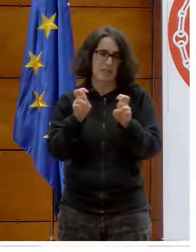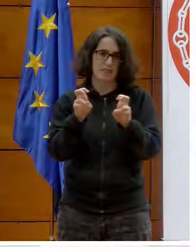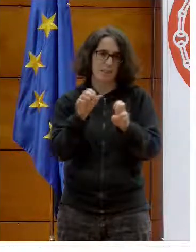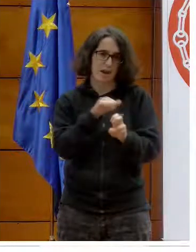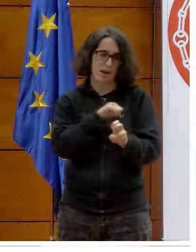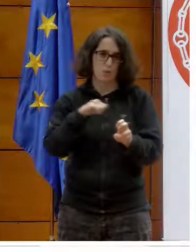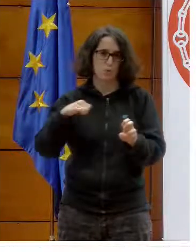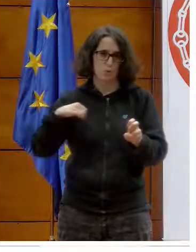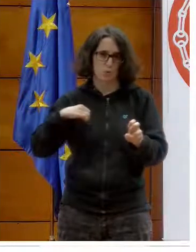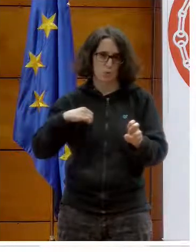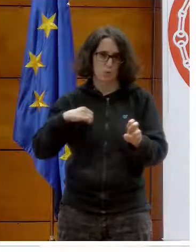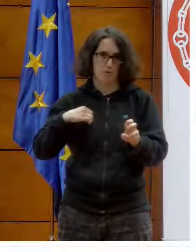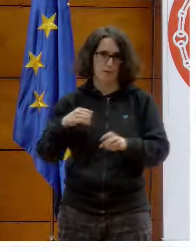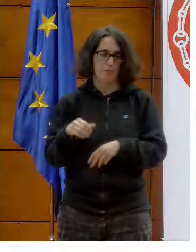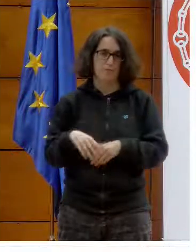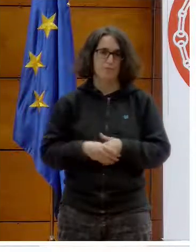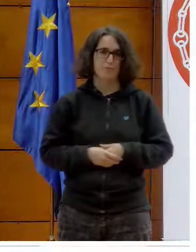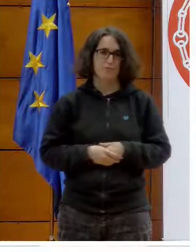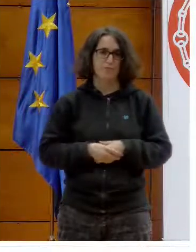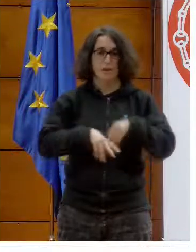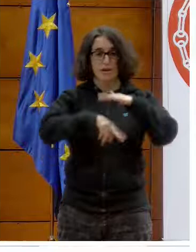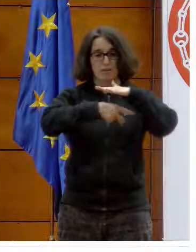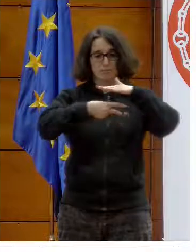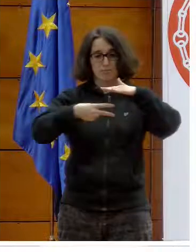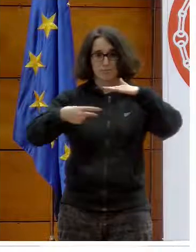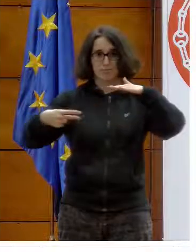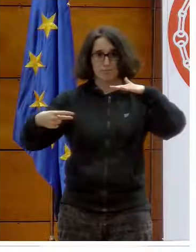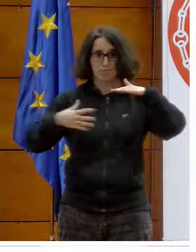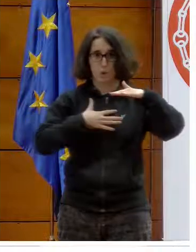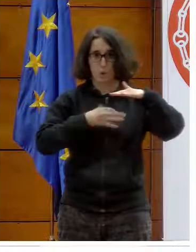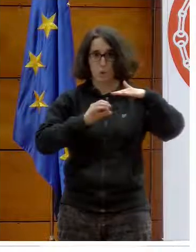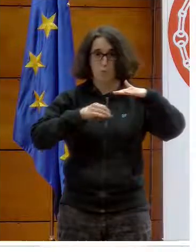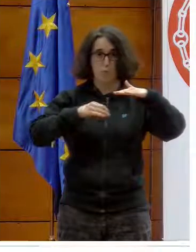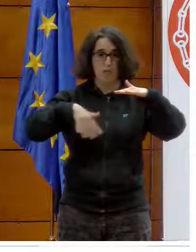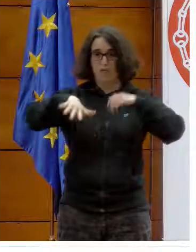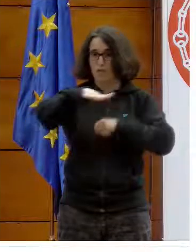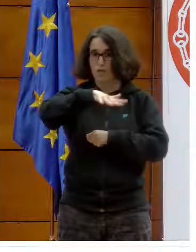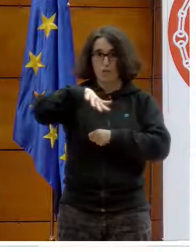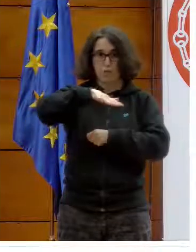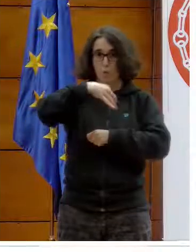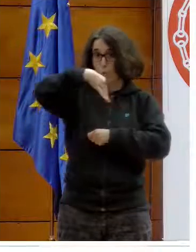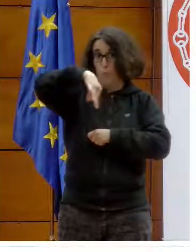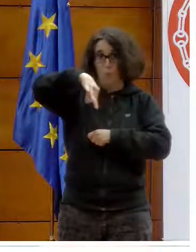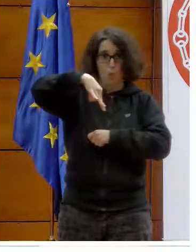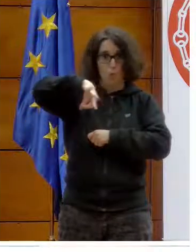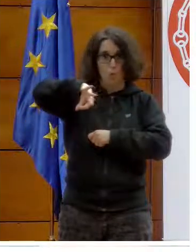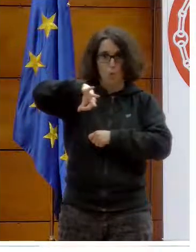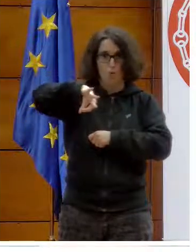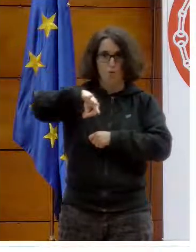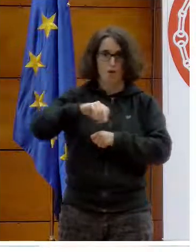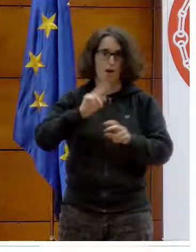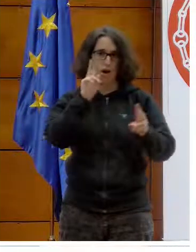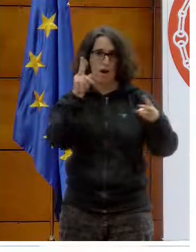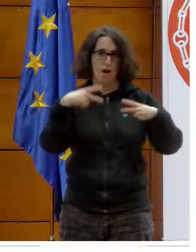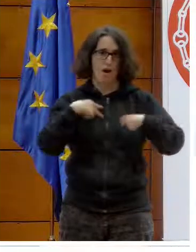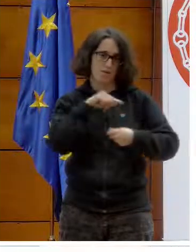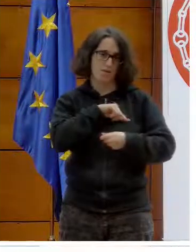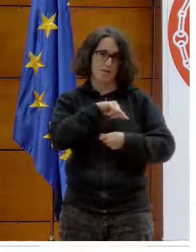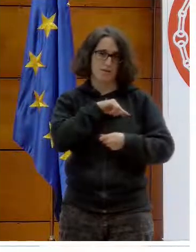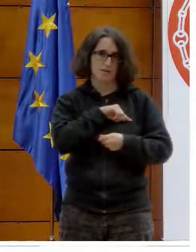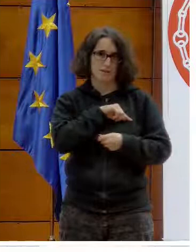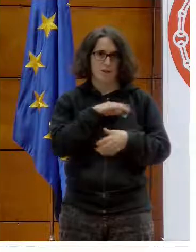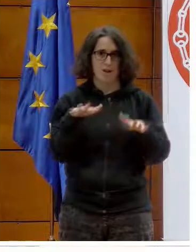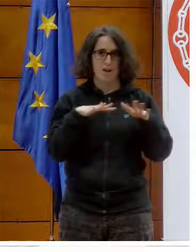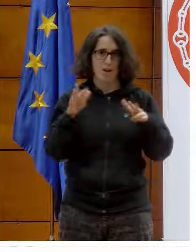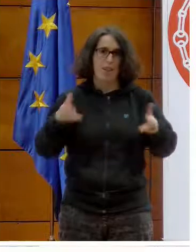el medio subacuático muchas veces el único medio donde estas personas pueden estar, sentir y moverse de una manera mucho más libre y sin